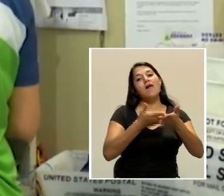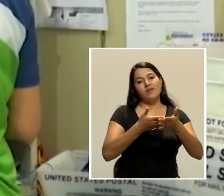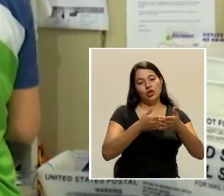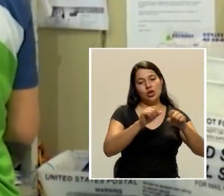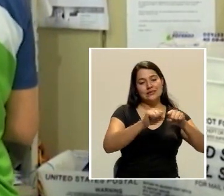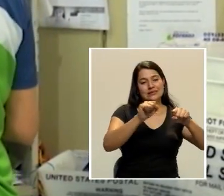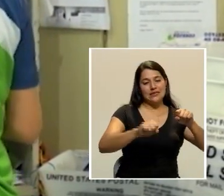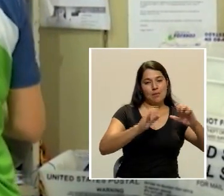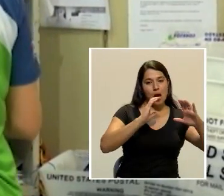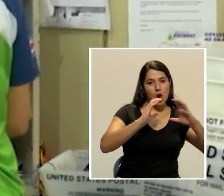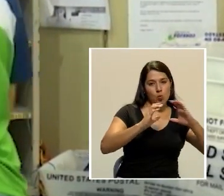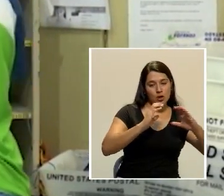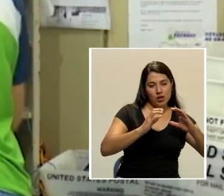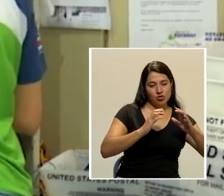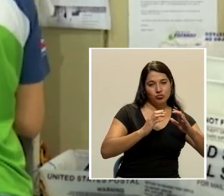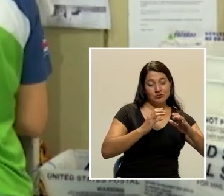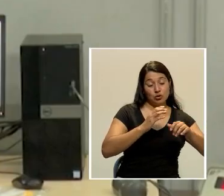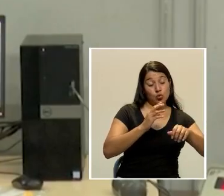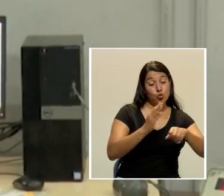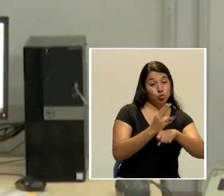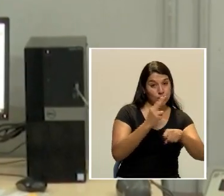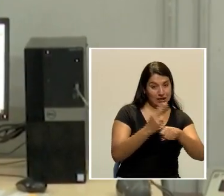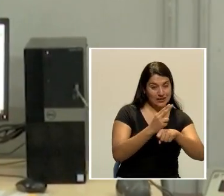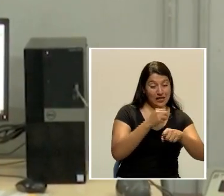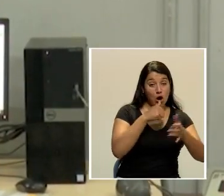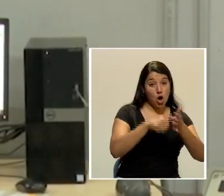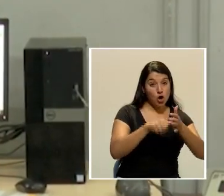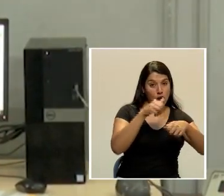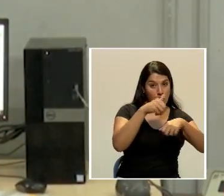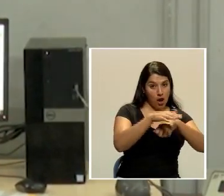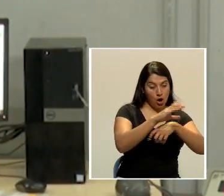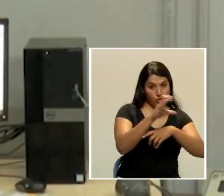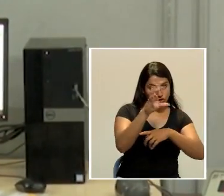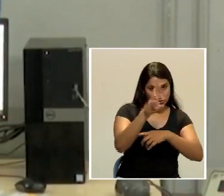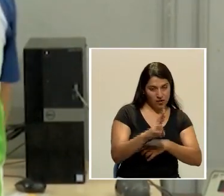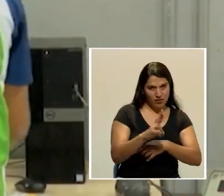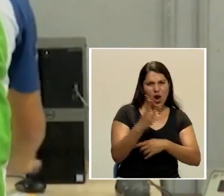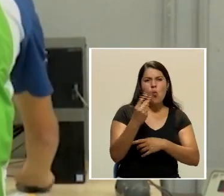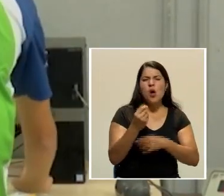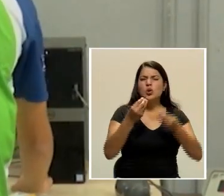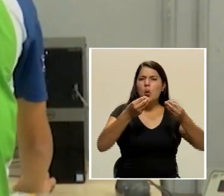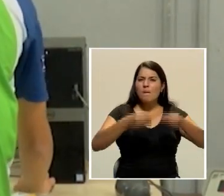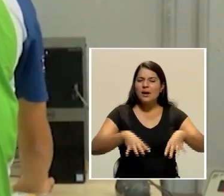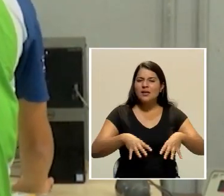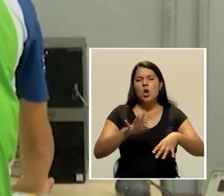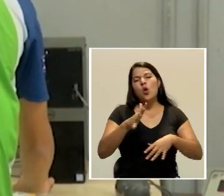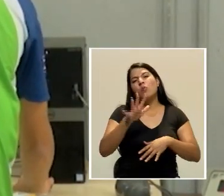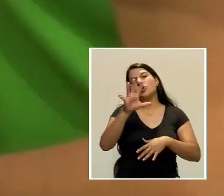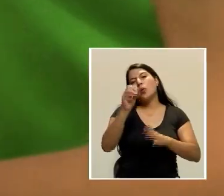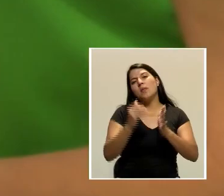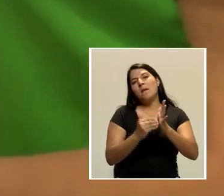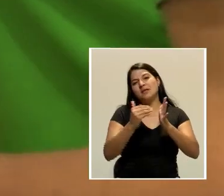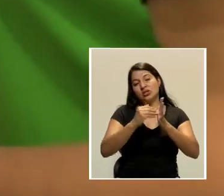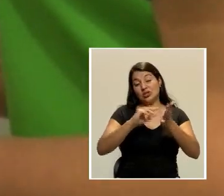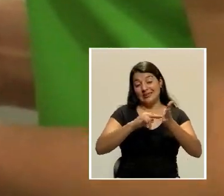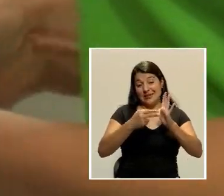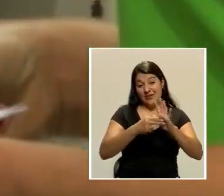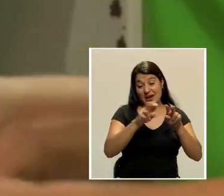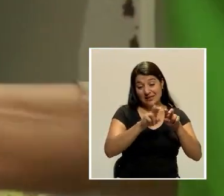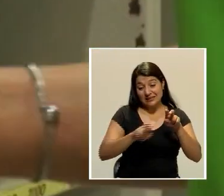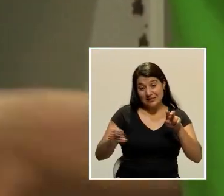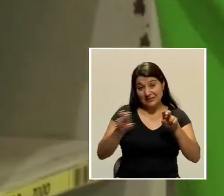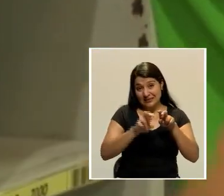las próximas semanas. Según el departamento de prensa de la institución, el ataque se dio mediante un ransomware, es decir, un software que bloquea equipos, el